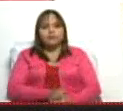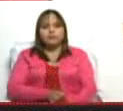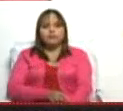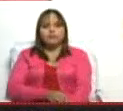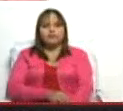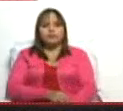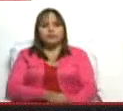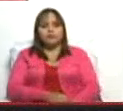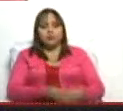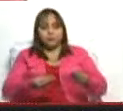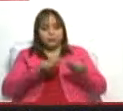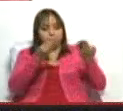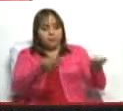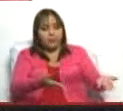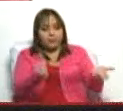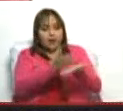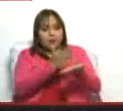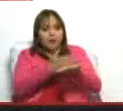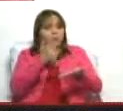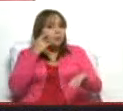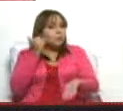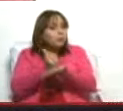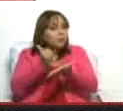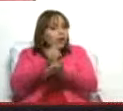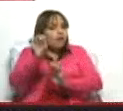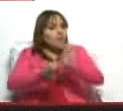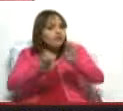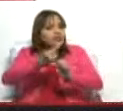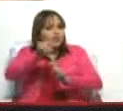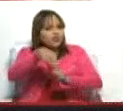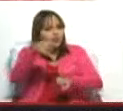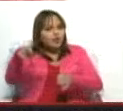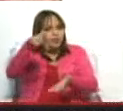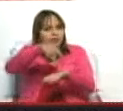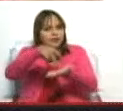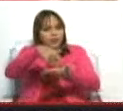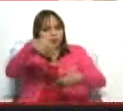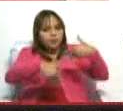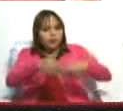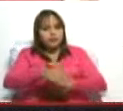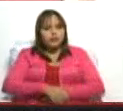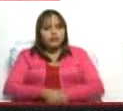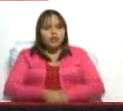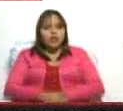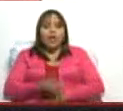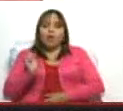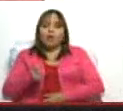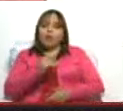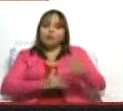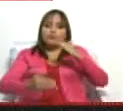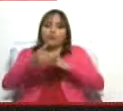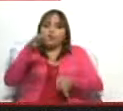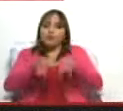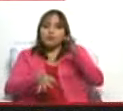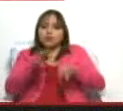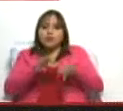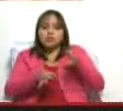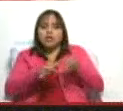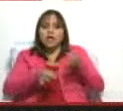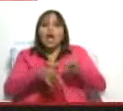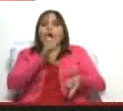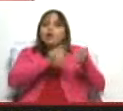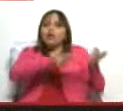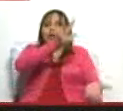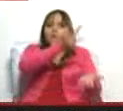metieron sus papeles para ser reconsiderados. El TCJ emitió un dictamen, algunos fueron